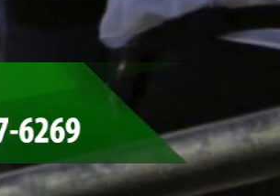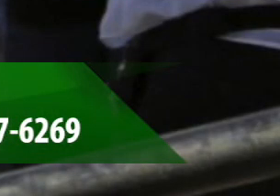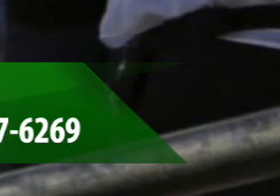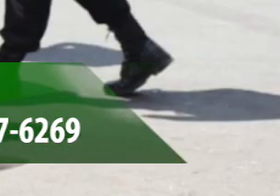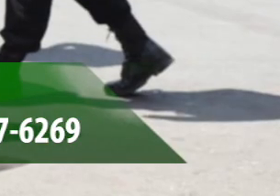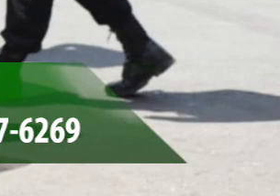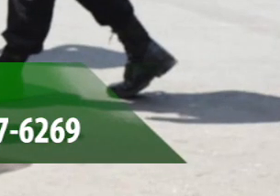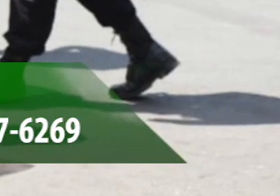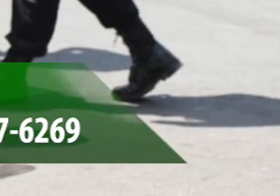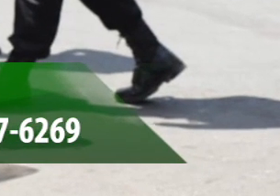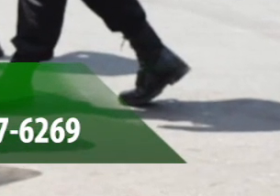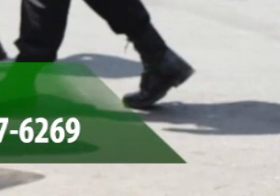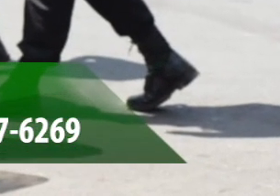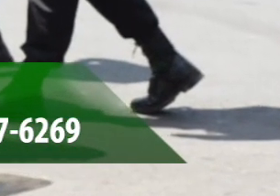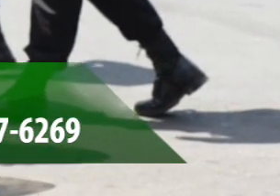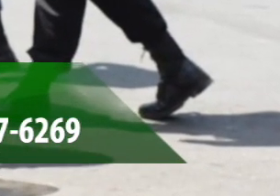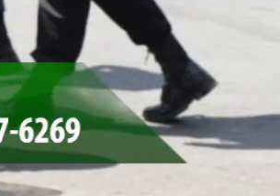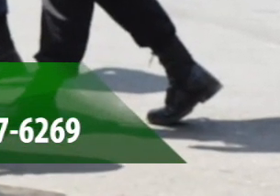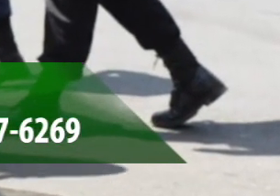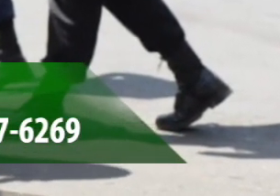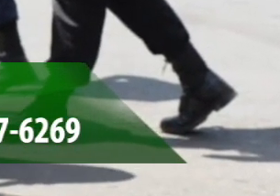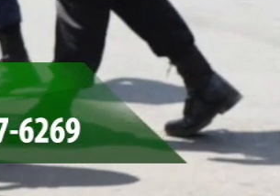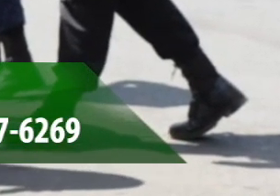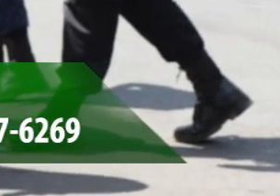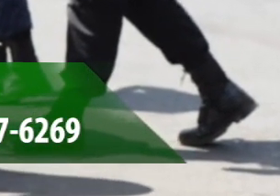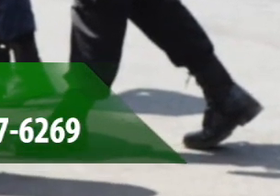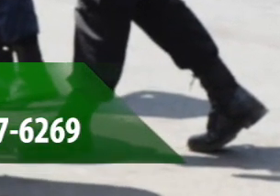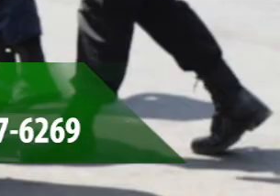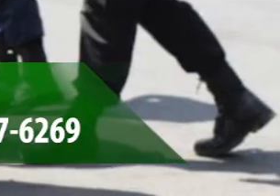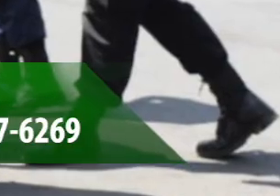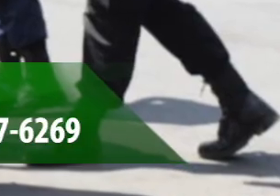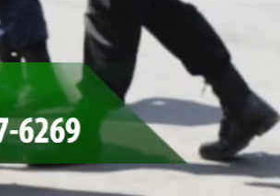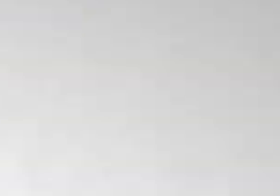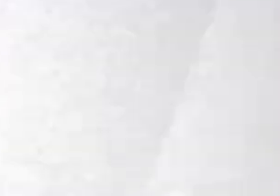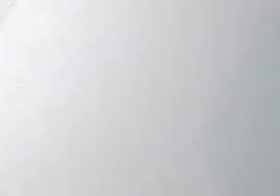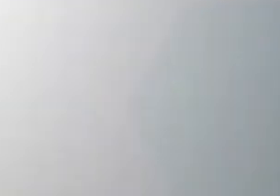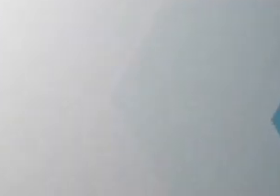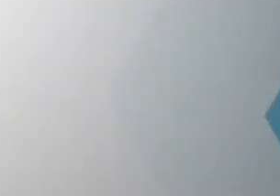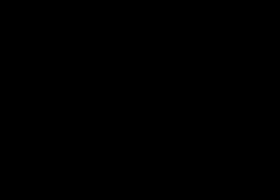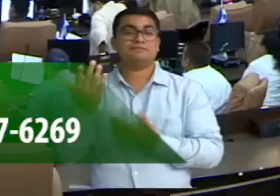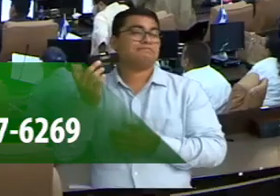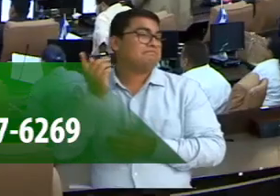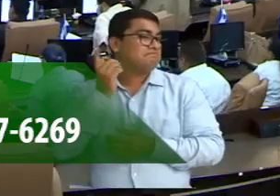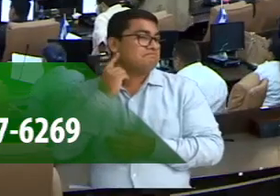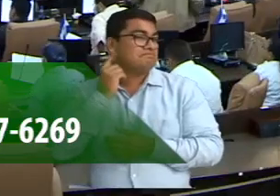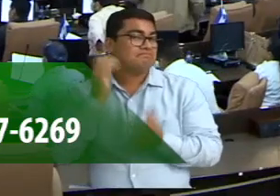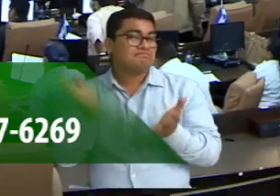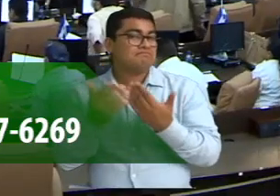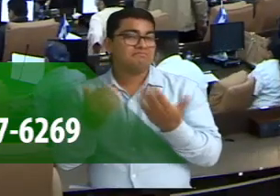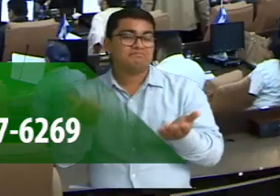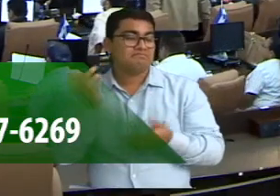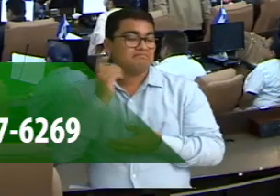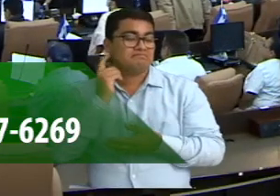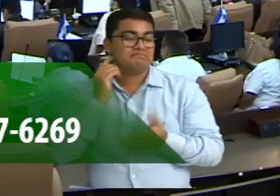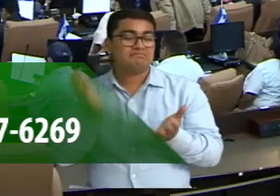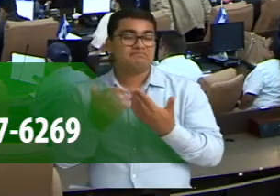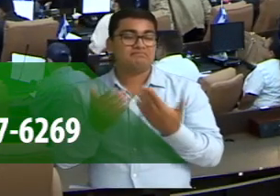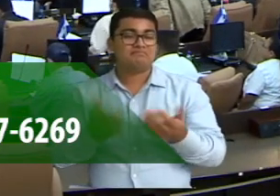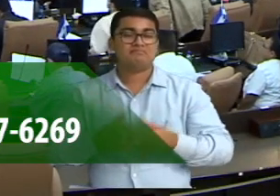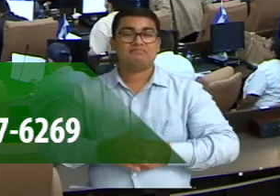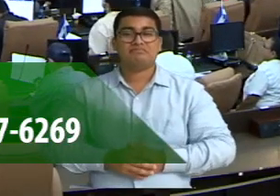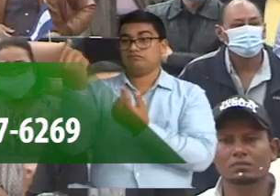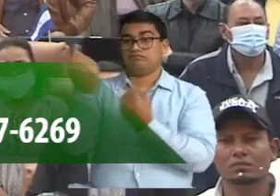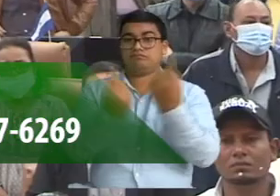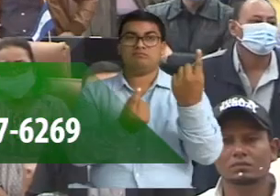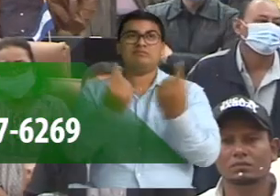del país. Todos estos casos están relacionados con motivaciones políticas. Los diputados sandinistas celebraron una